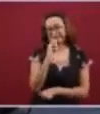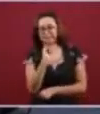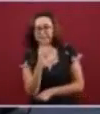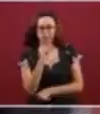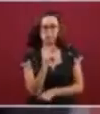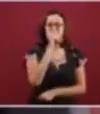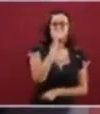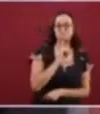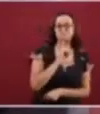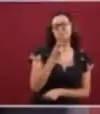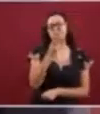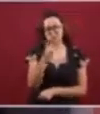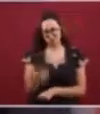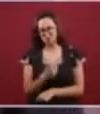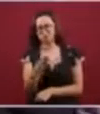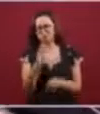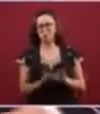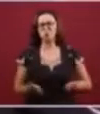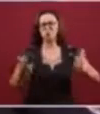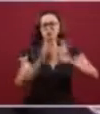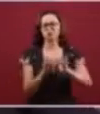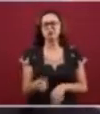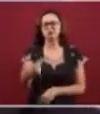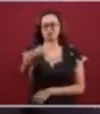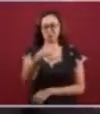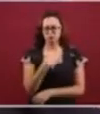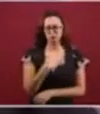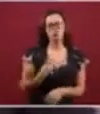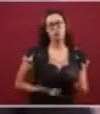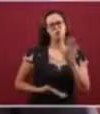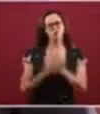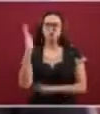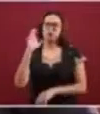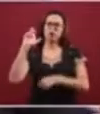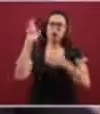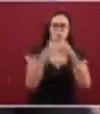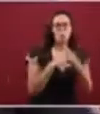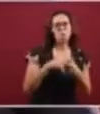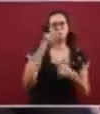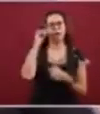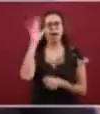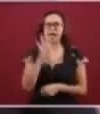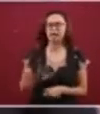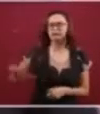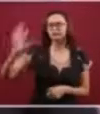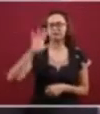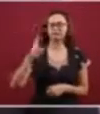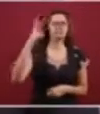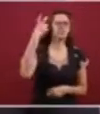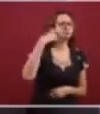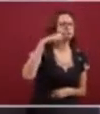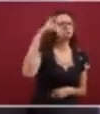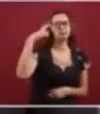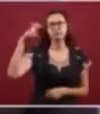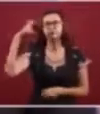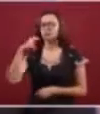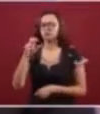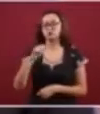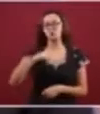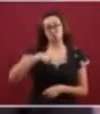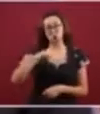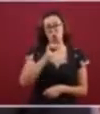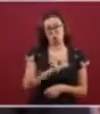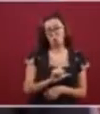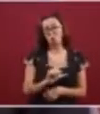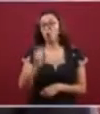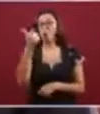que ha causado controversia. Yo como corresponsal recorrí Europa, Asia y tuve la oportunidad de ver otras agencias